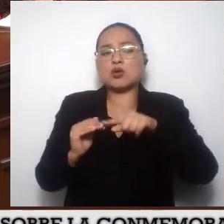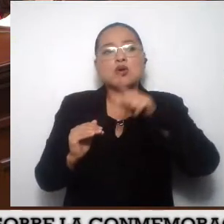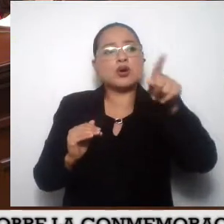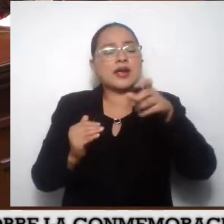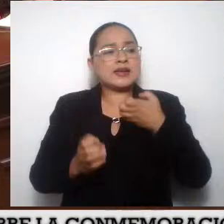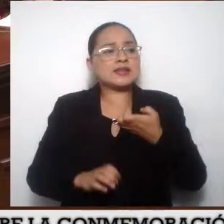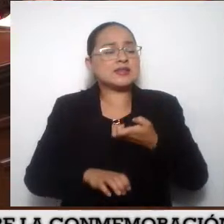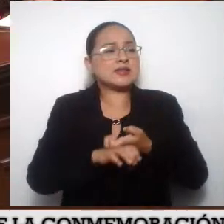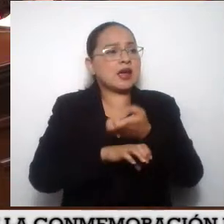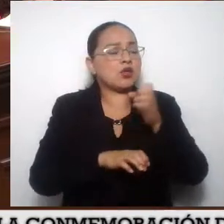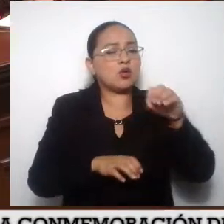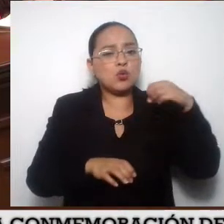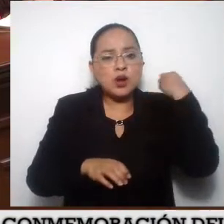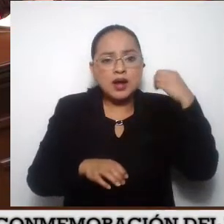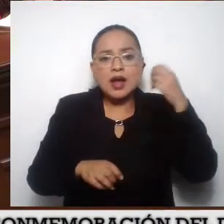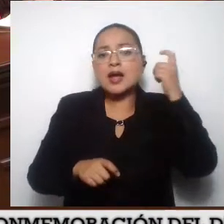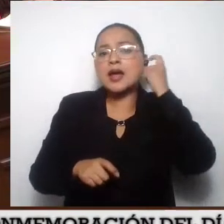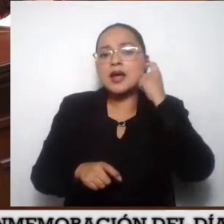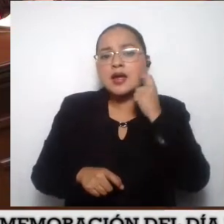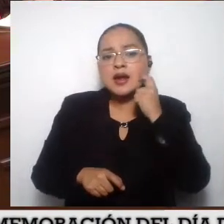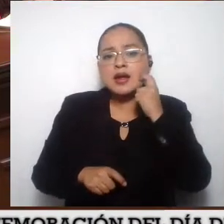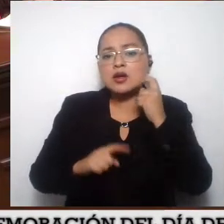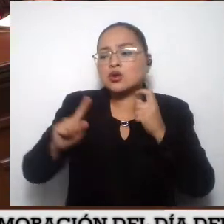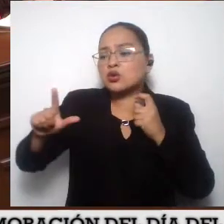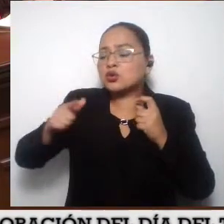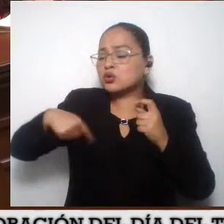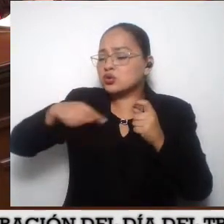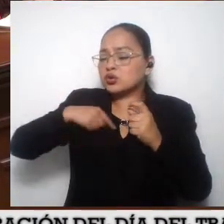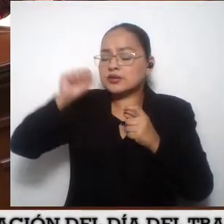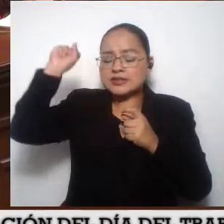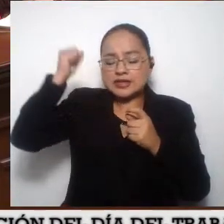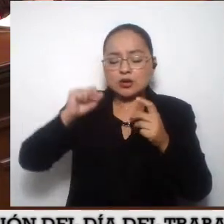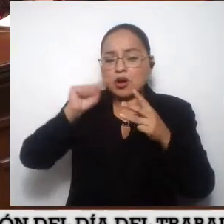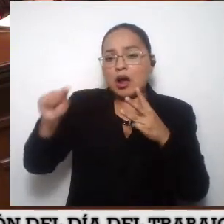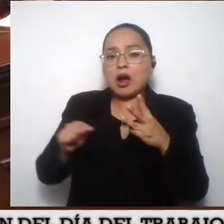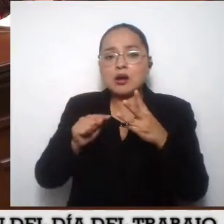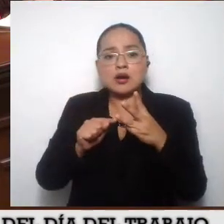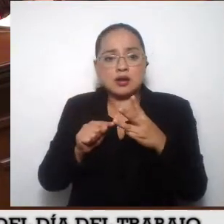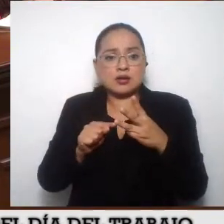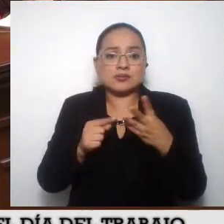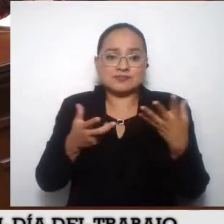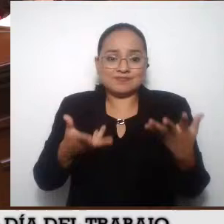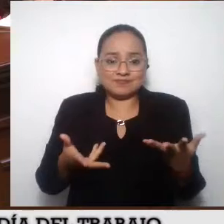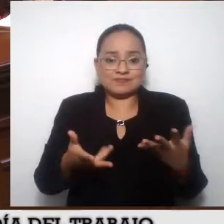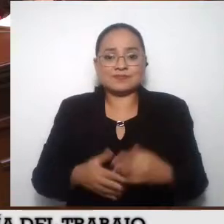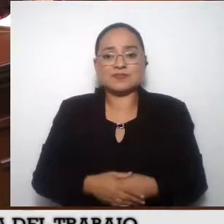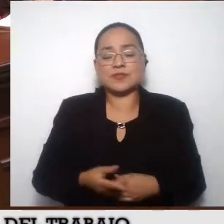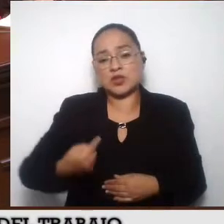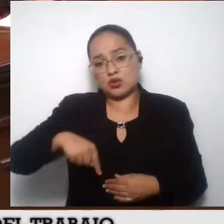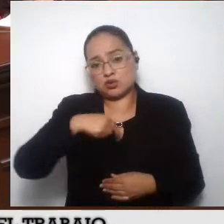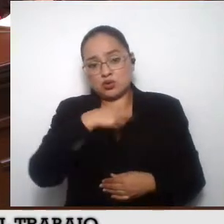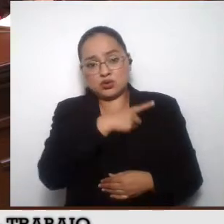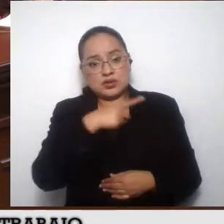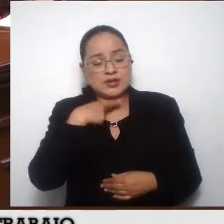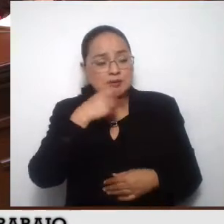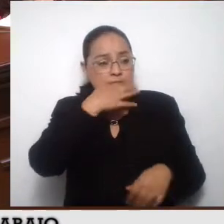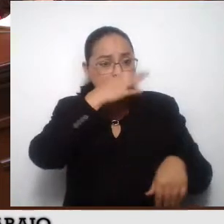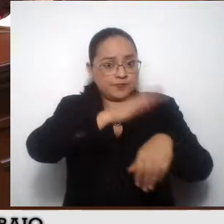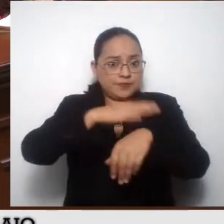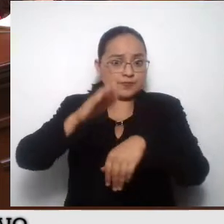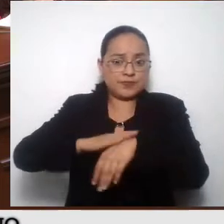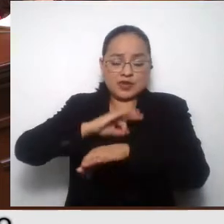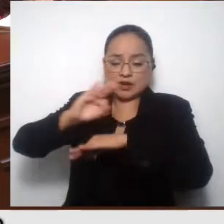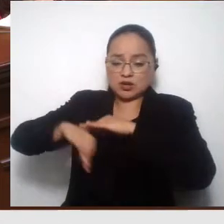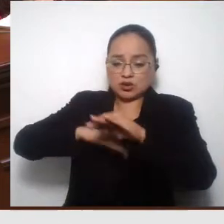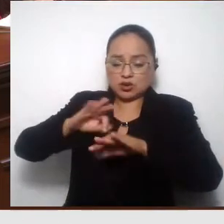y de Guerrero. Por eso nosotros tenemos que hacer un llamado a todos los